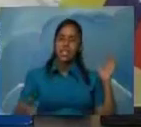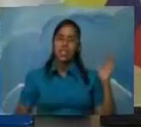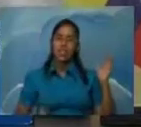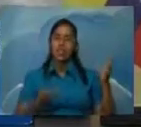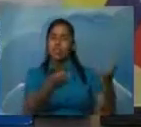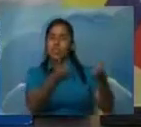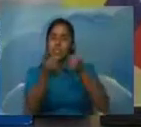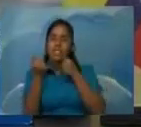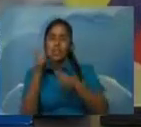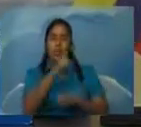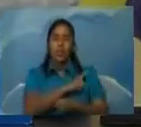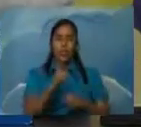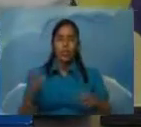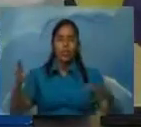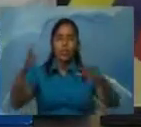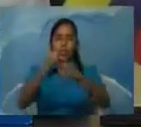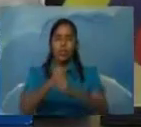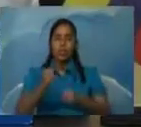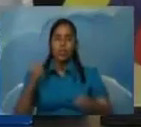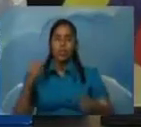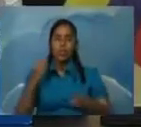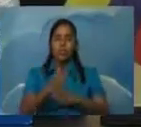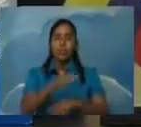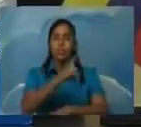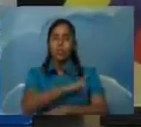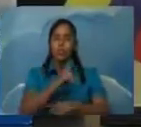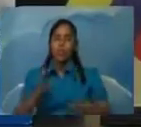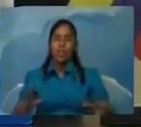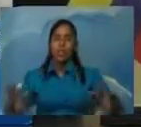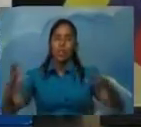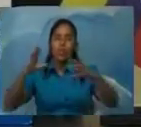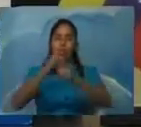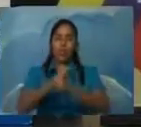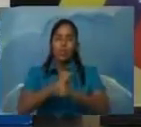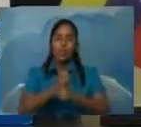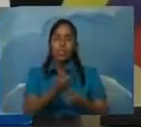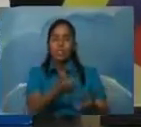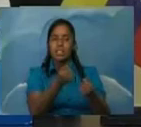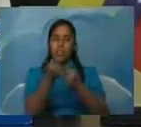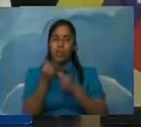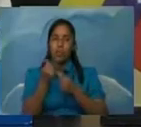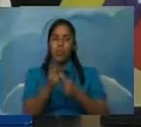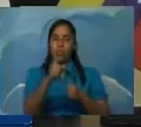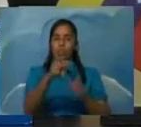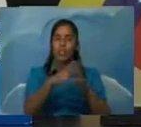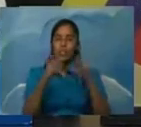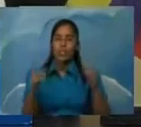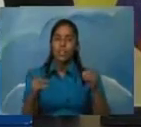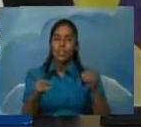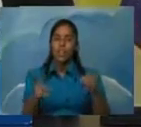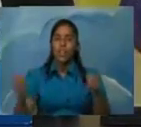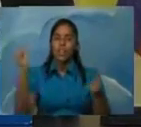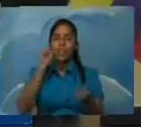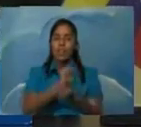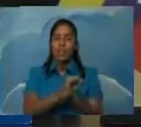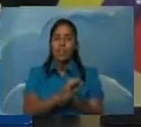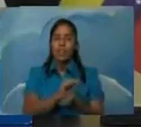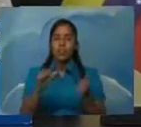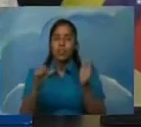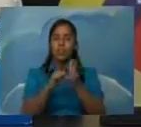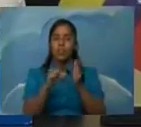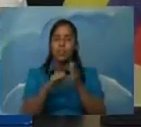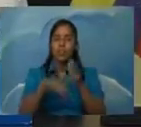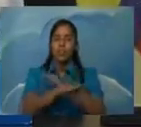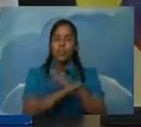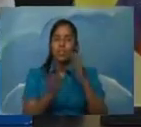de noche, en medio de la oscuridad, te sacó de la esclavitud, donde fuiste